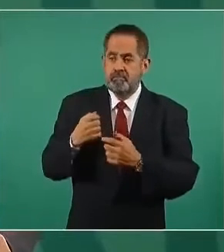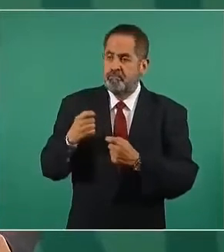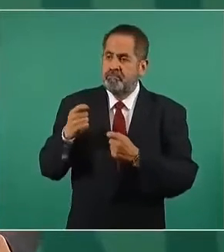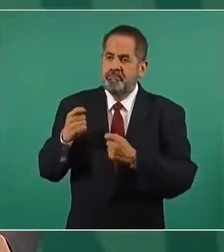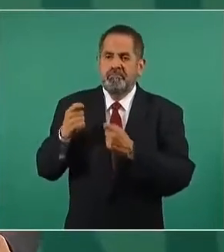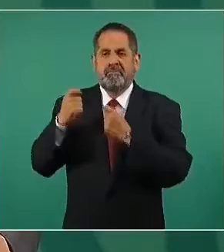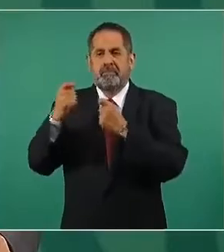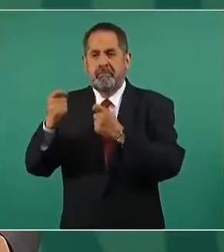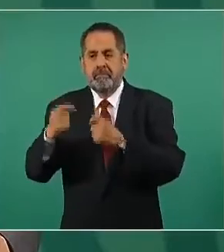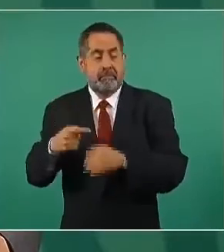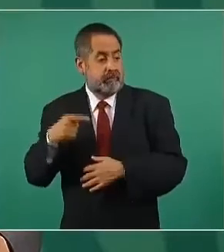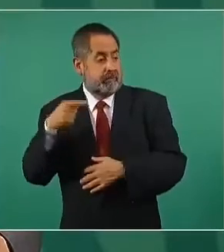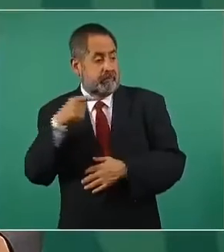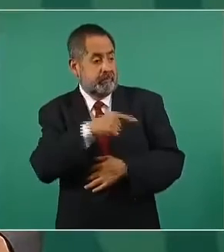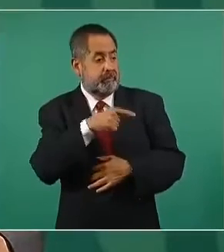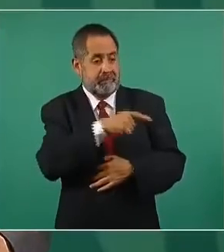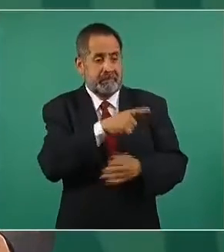imposible.